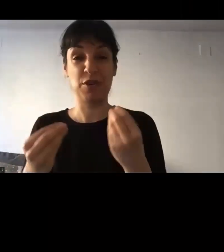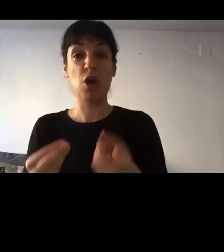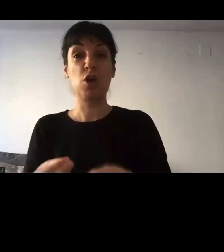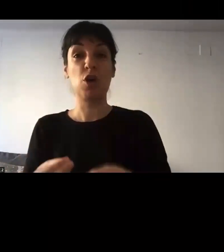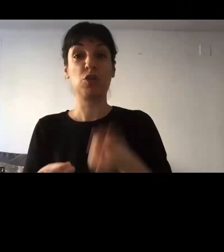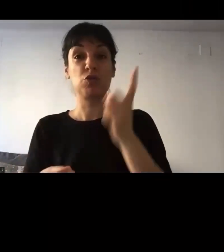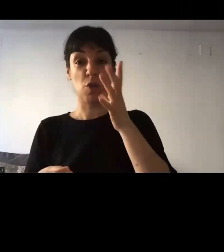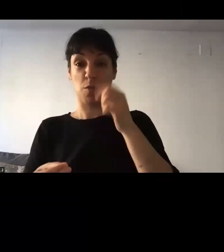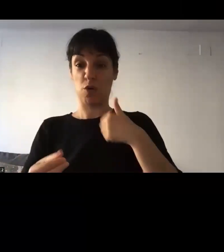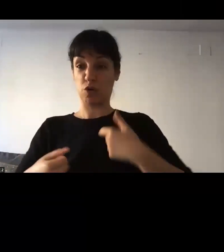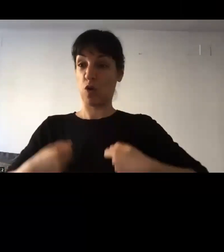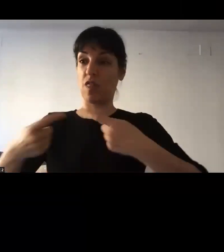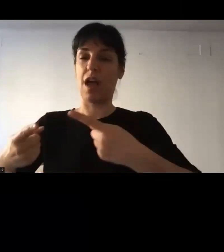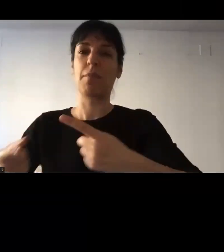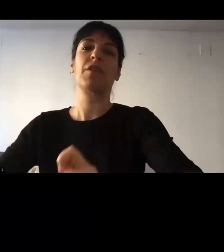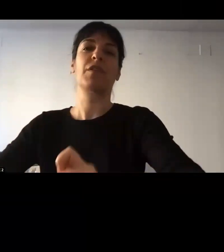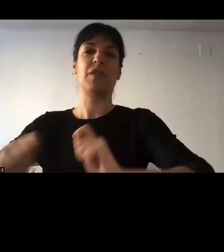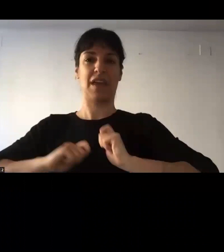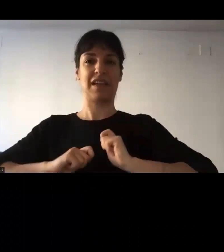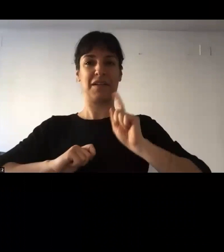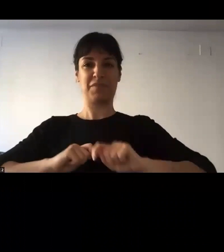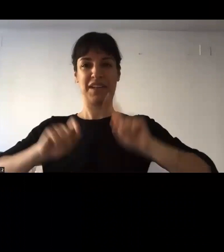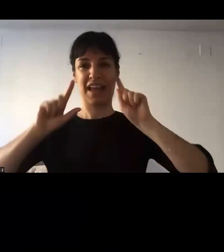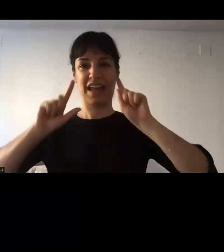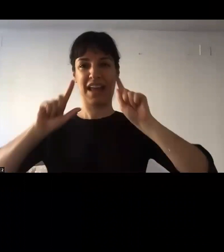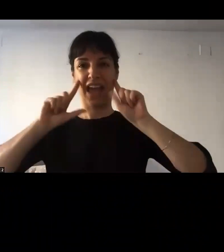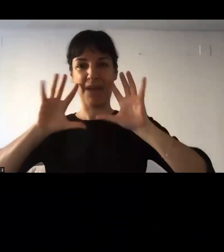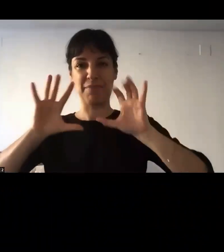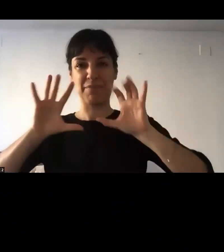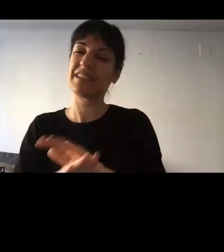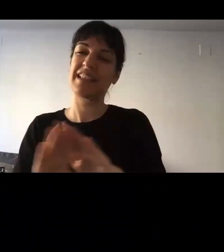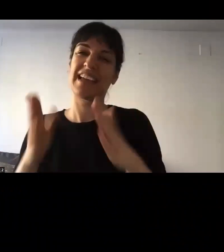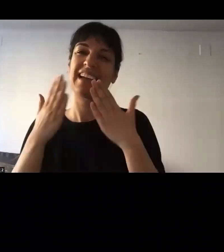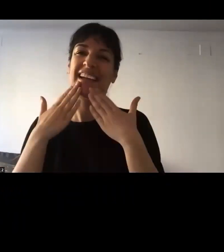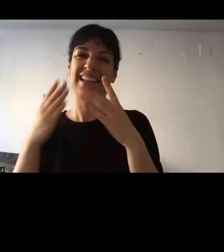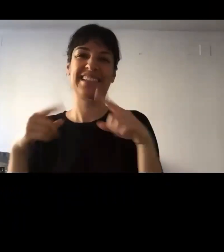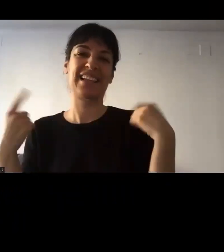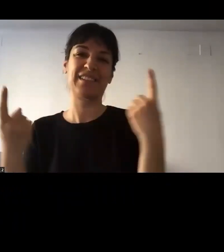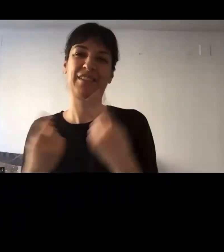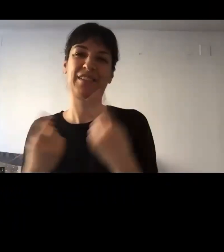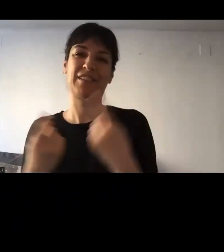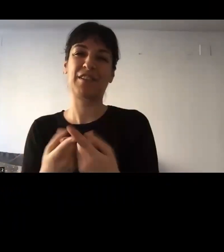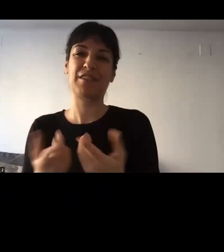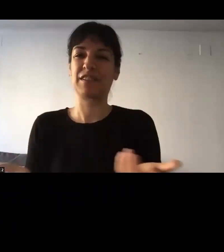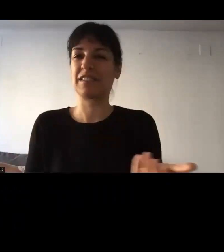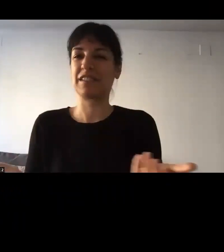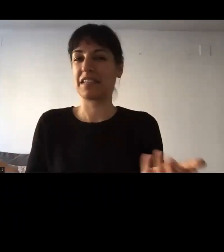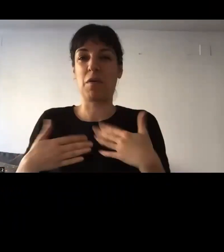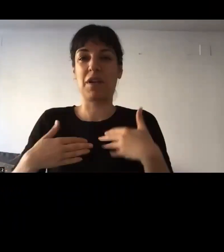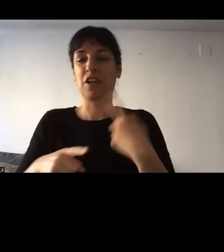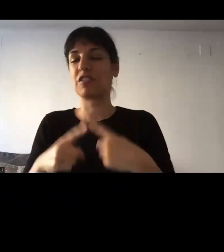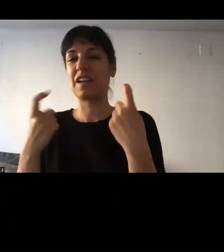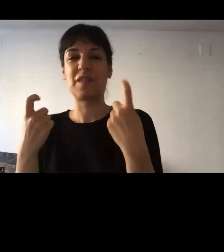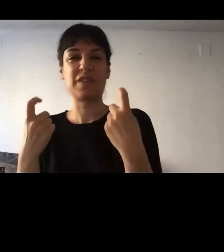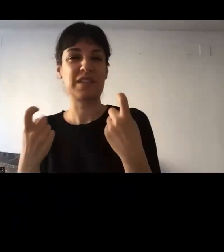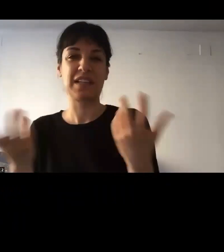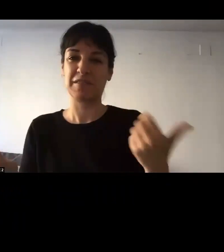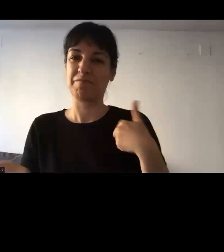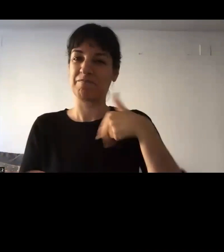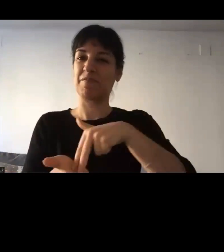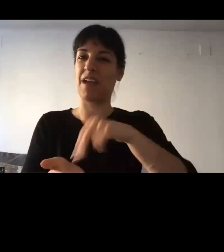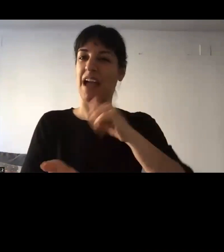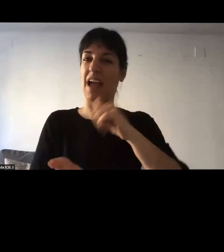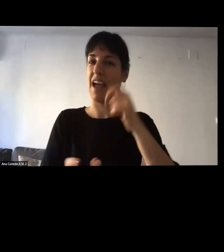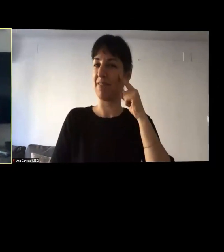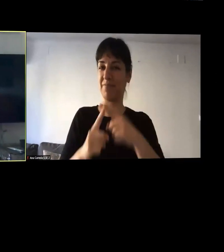sino de lo que vais a recibir y que nada, que muchas gracias a todos y que cualquier cosa que necesitéis, aquí estamos para